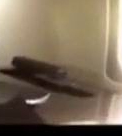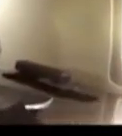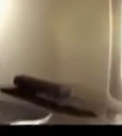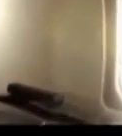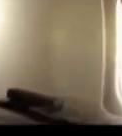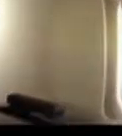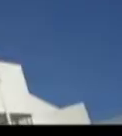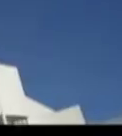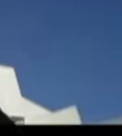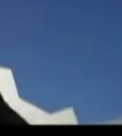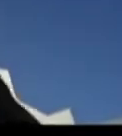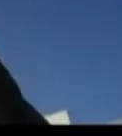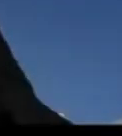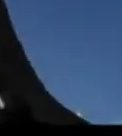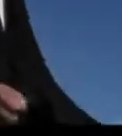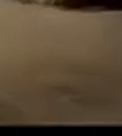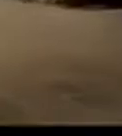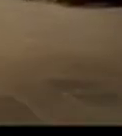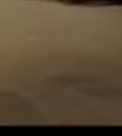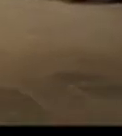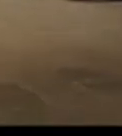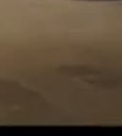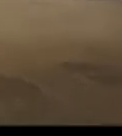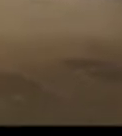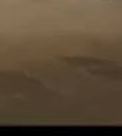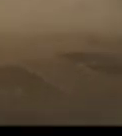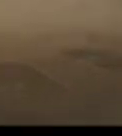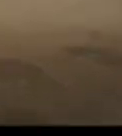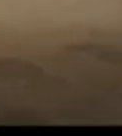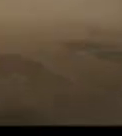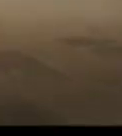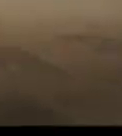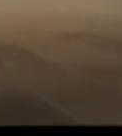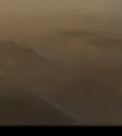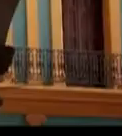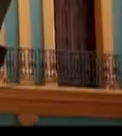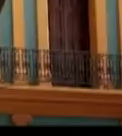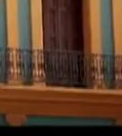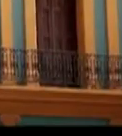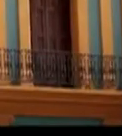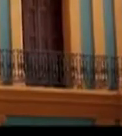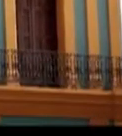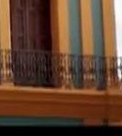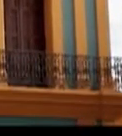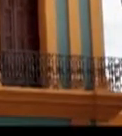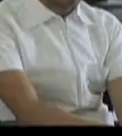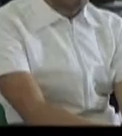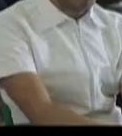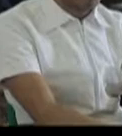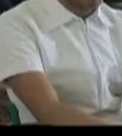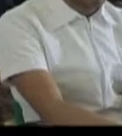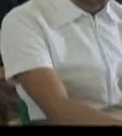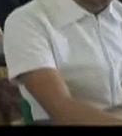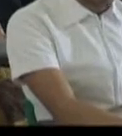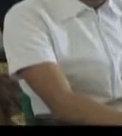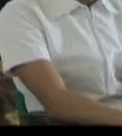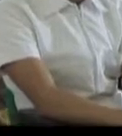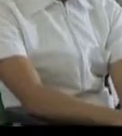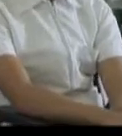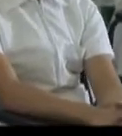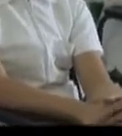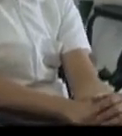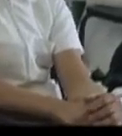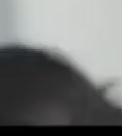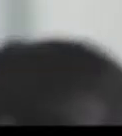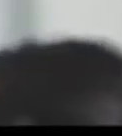Su importante desarrollo económico también se ve representado en sus aportes a la cultura y tradiciones, aunado a que su promedio de escolaridad entre la